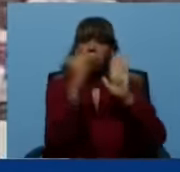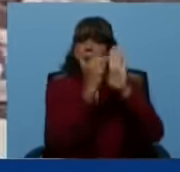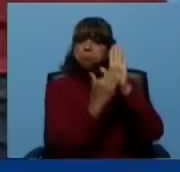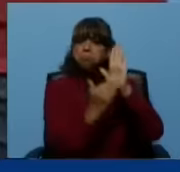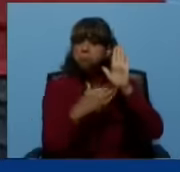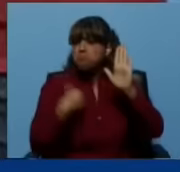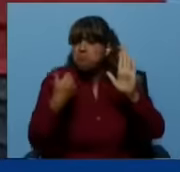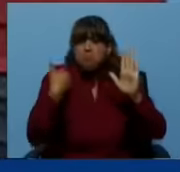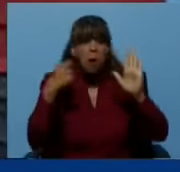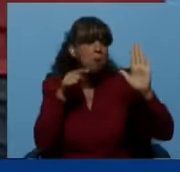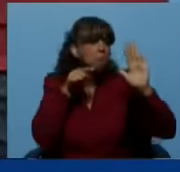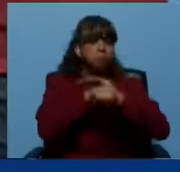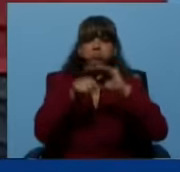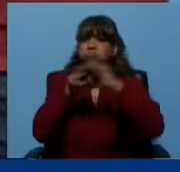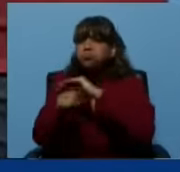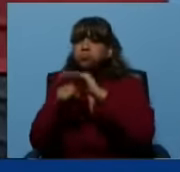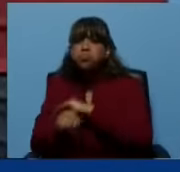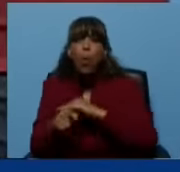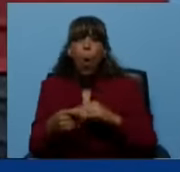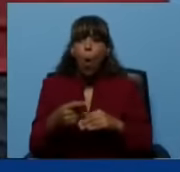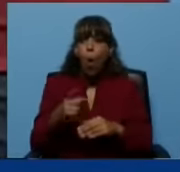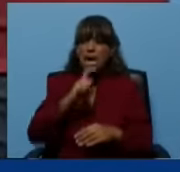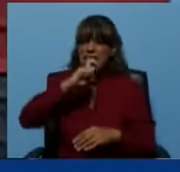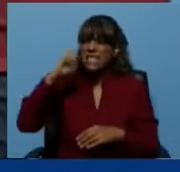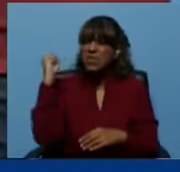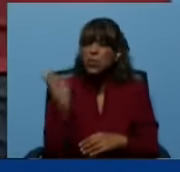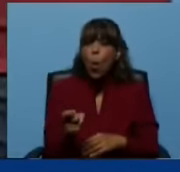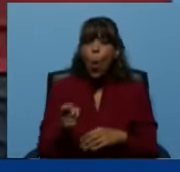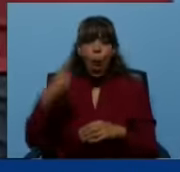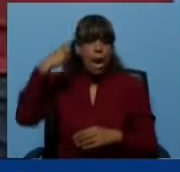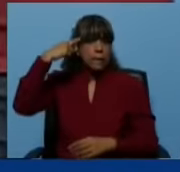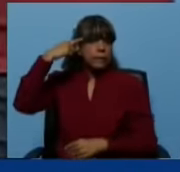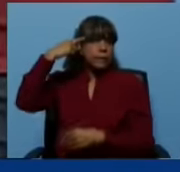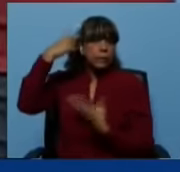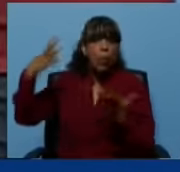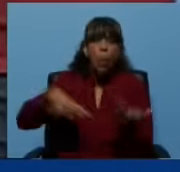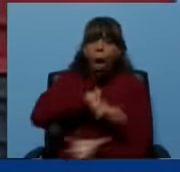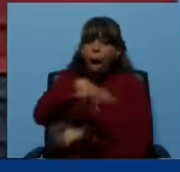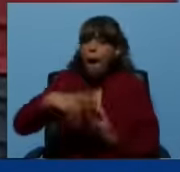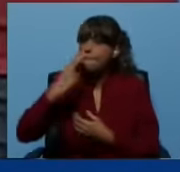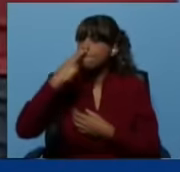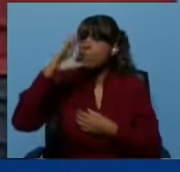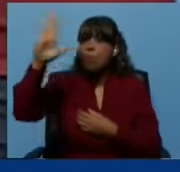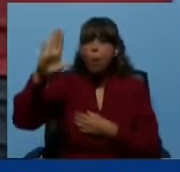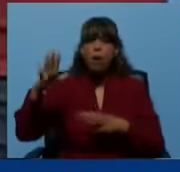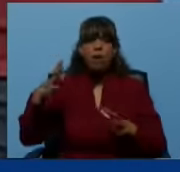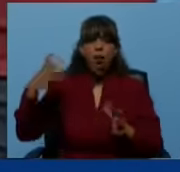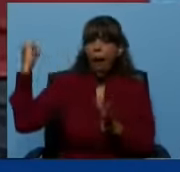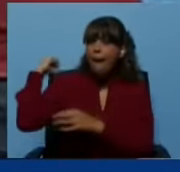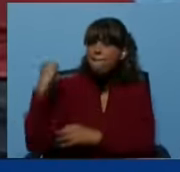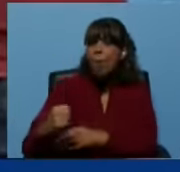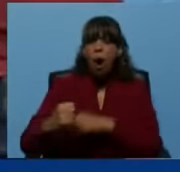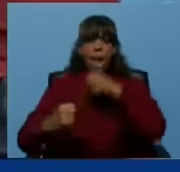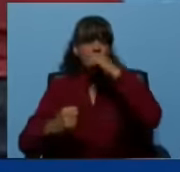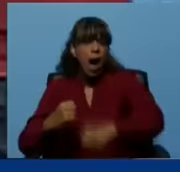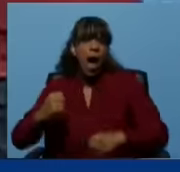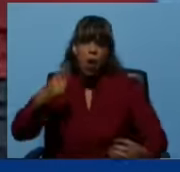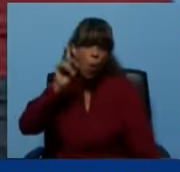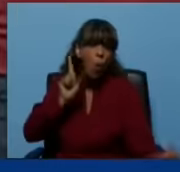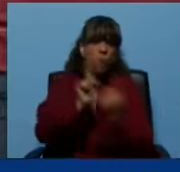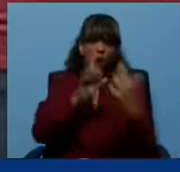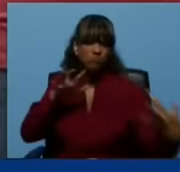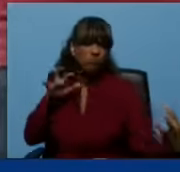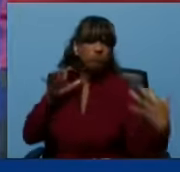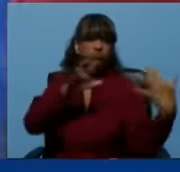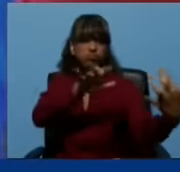Y ha violado, incitando al odio, al fascismo, a la guerra civil, a la muerte, al enfrentamiento